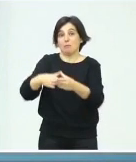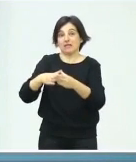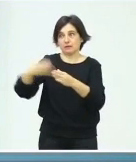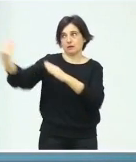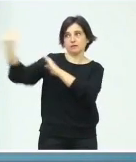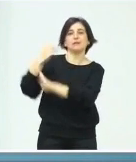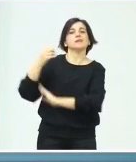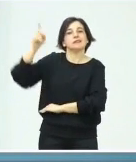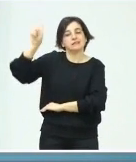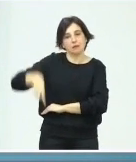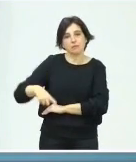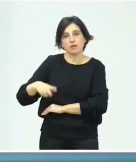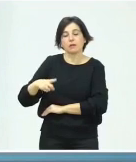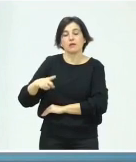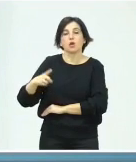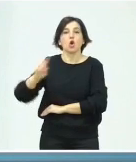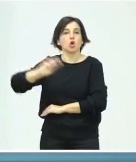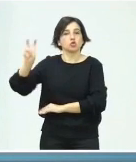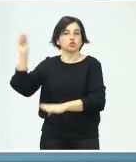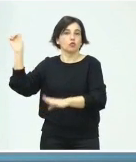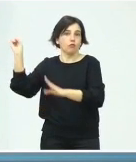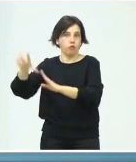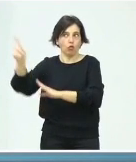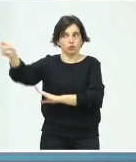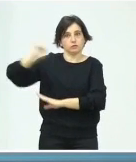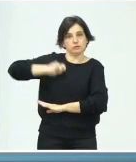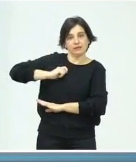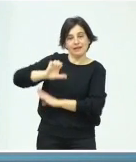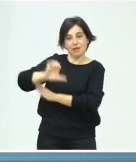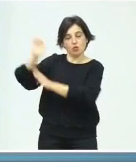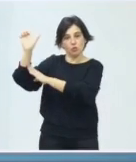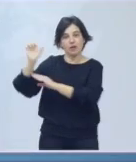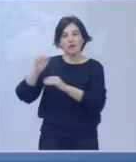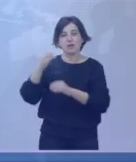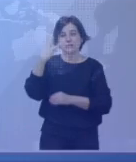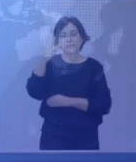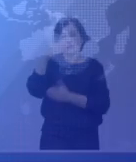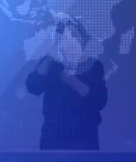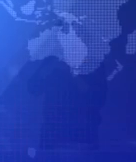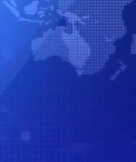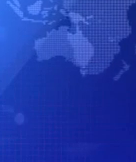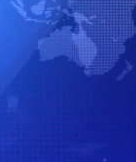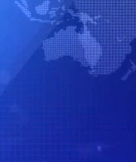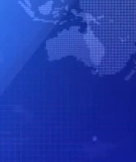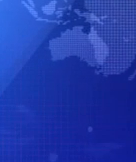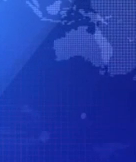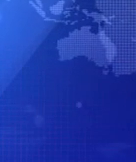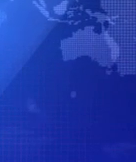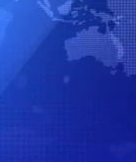Marítimos de Pesca, los fondos FEM, con 3.780.000 euros.